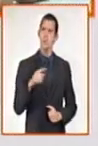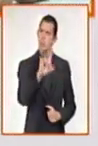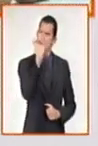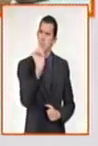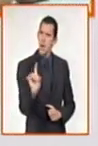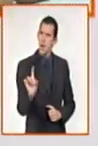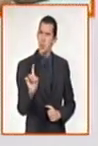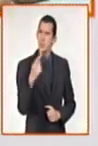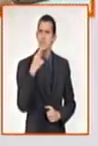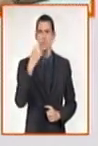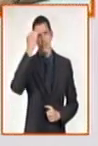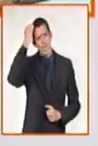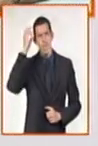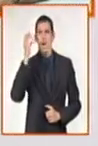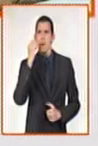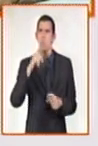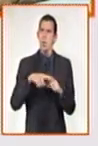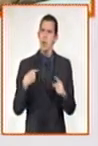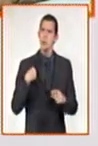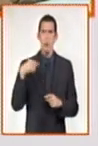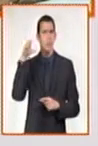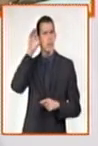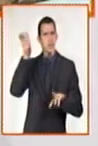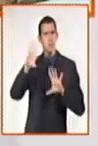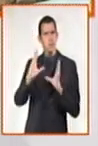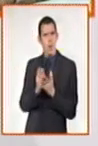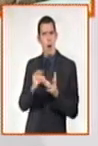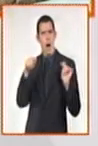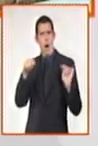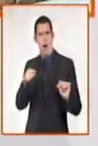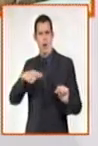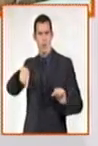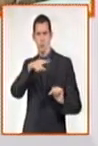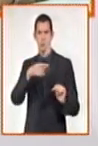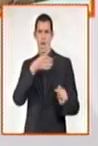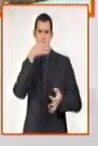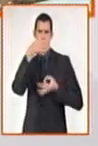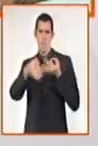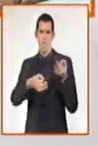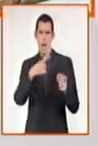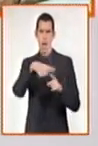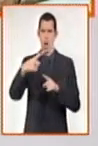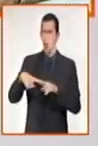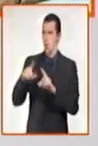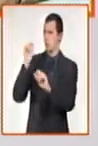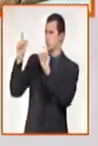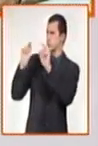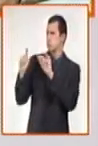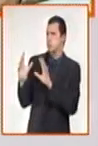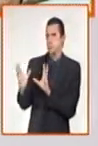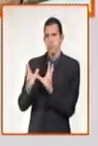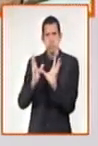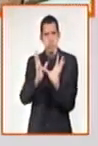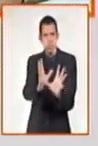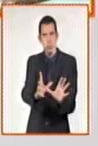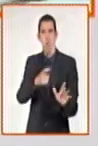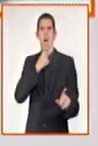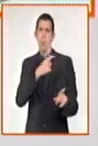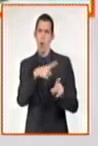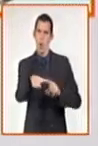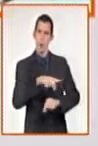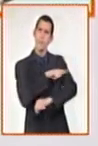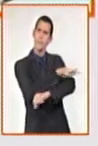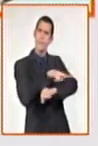porque evidentemente en las últimas horas hemos recibido varias informaciones de también donaciones, desde estas que hablábamos del gobierno mexicano